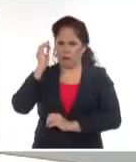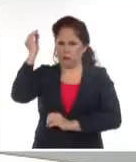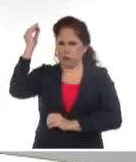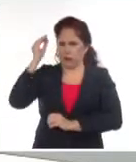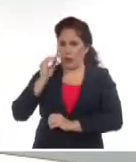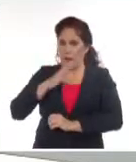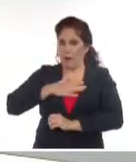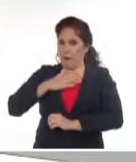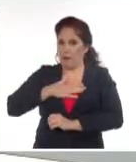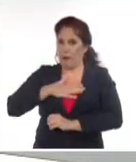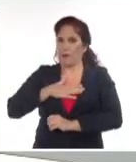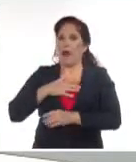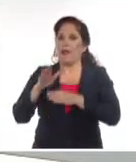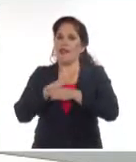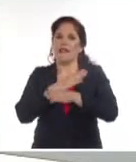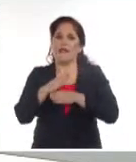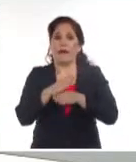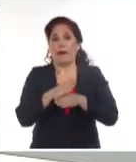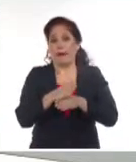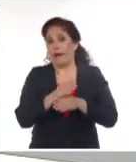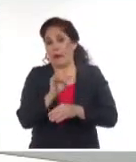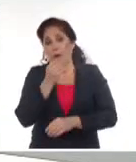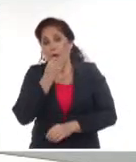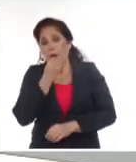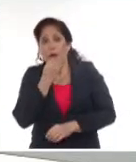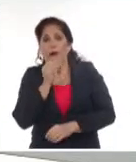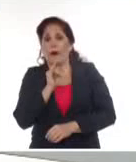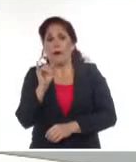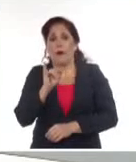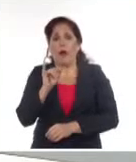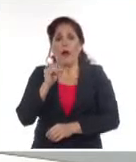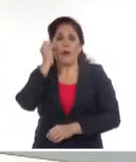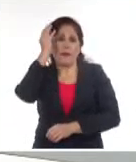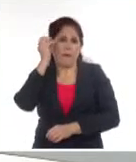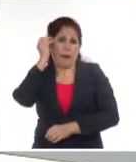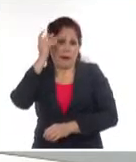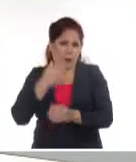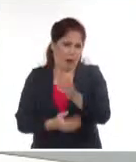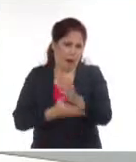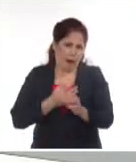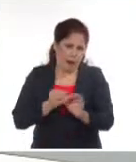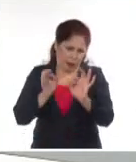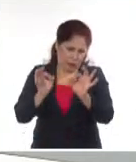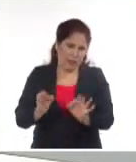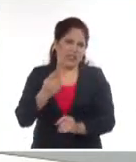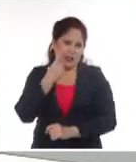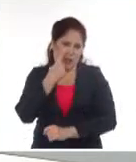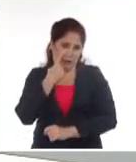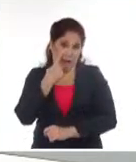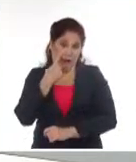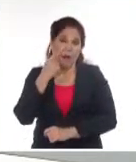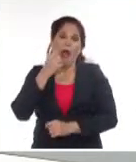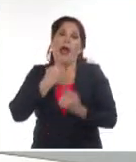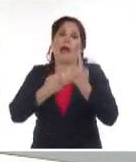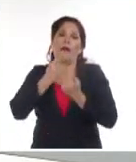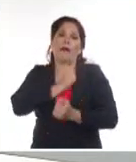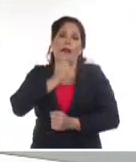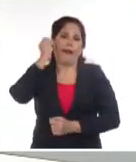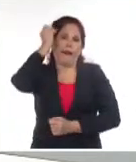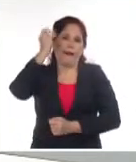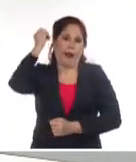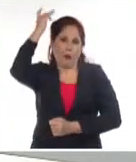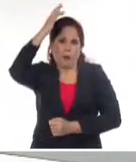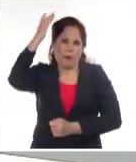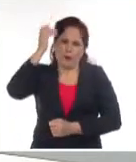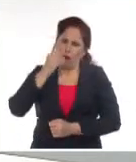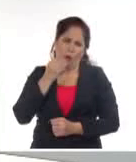propia serie de ficción. Nada ficticia, porque en estos casos la realidad supera cualquier acto de imaginación o de creación para un